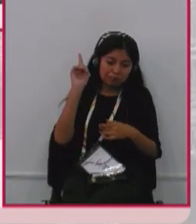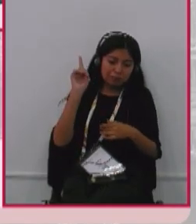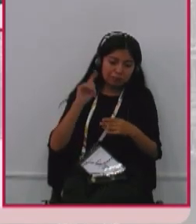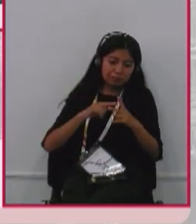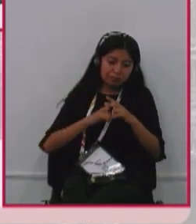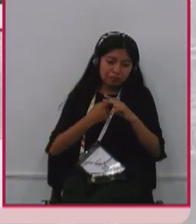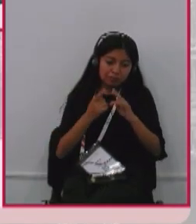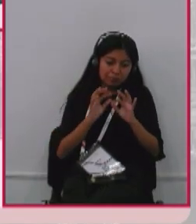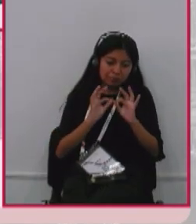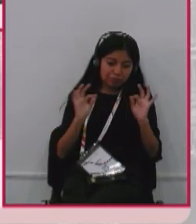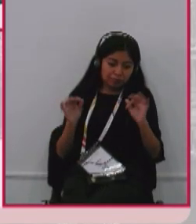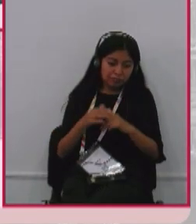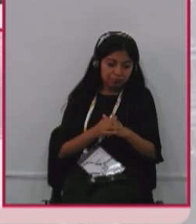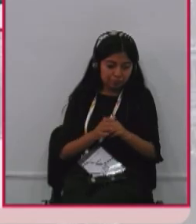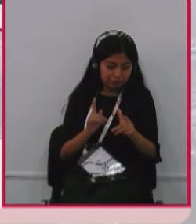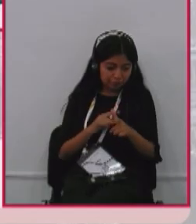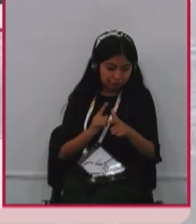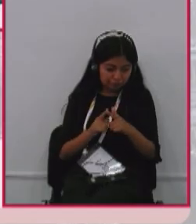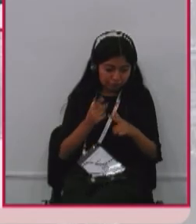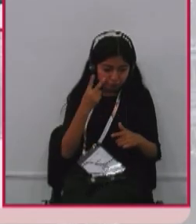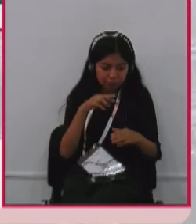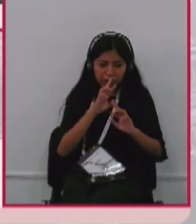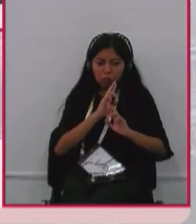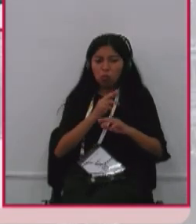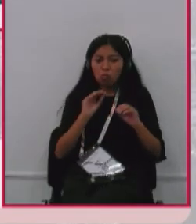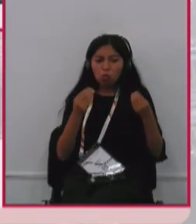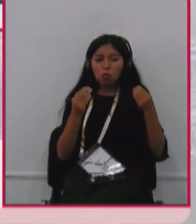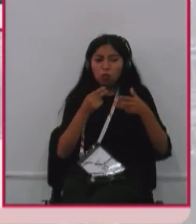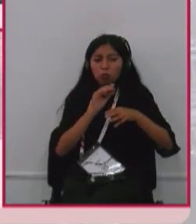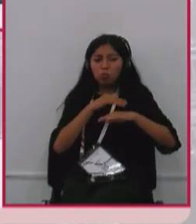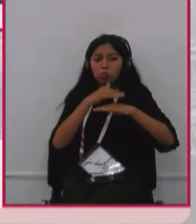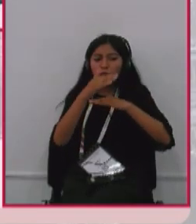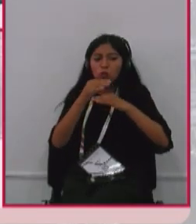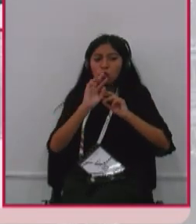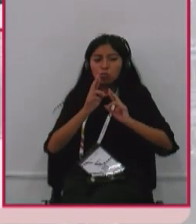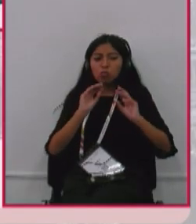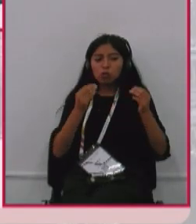limpieza. Entonces vamos a ver los resultados.